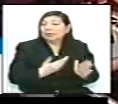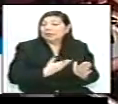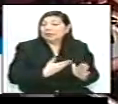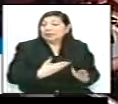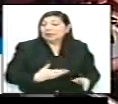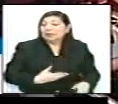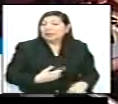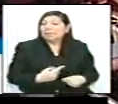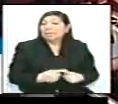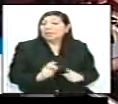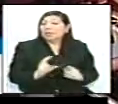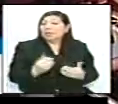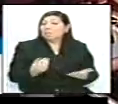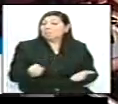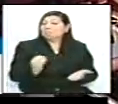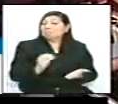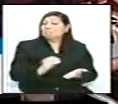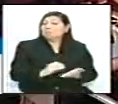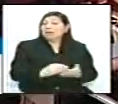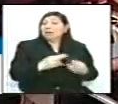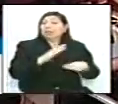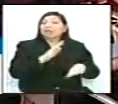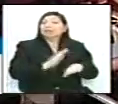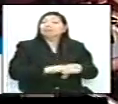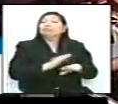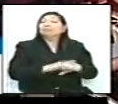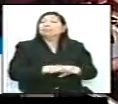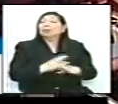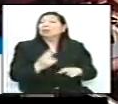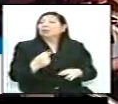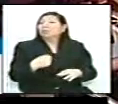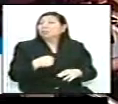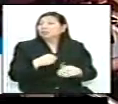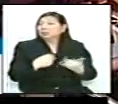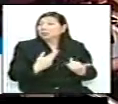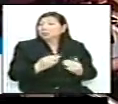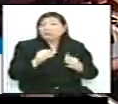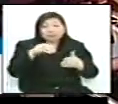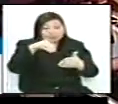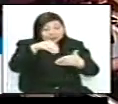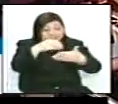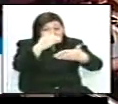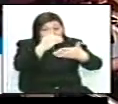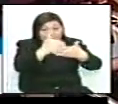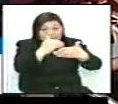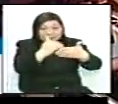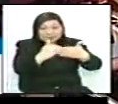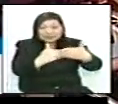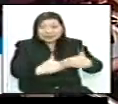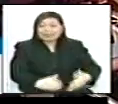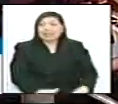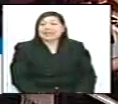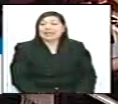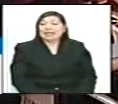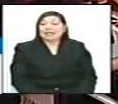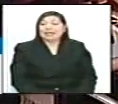Ejecutivo, pero que una vez más, responsablemente, nosotros estamos cumpliendo con